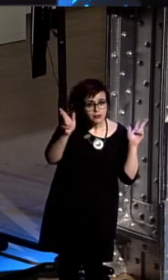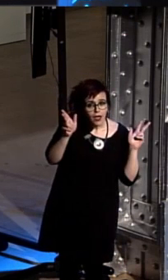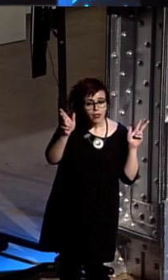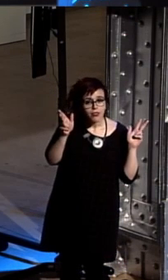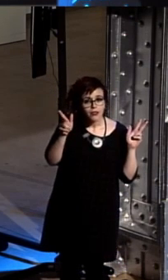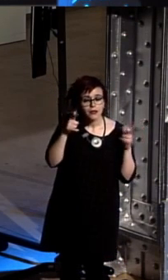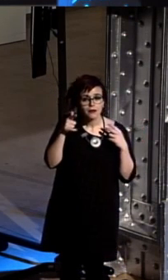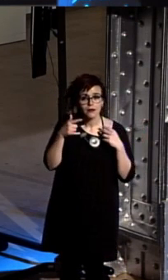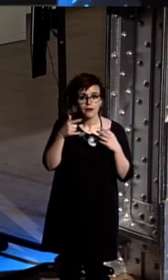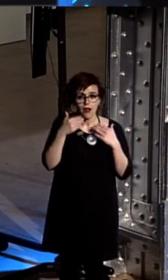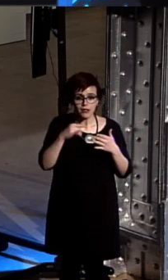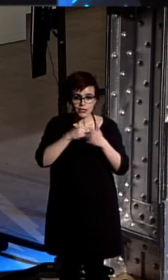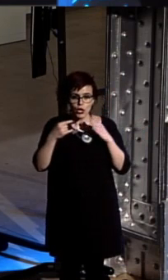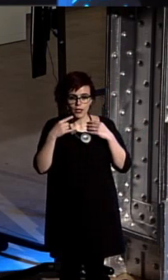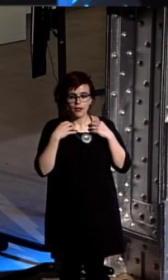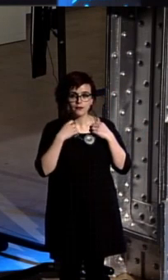de la tecnología?